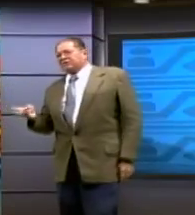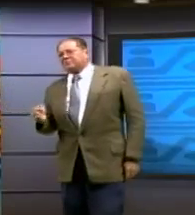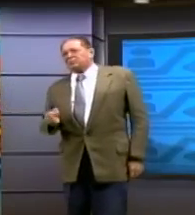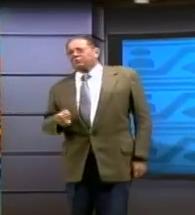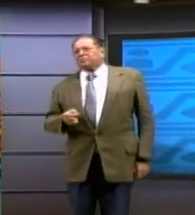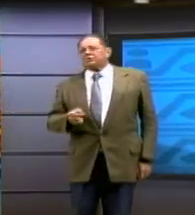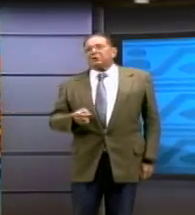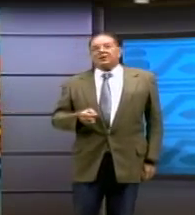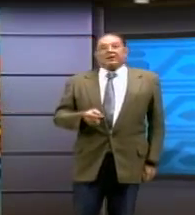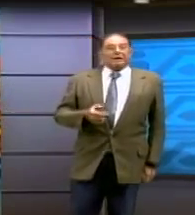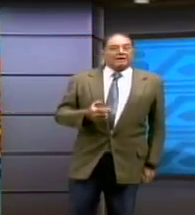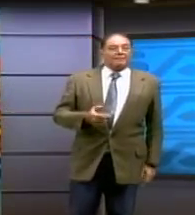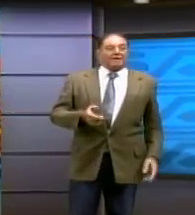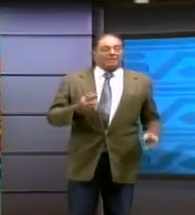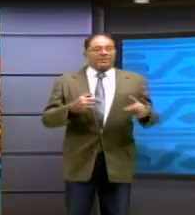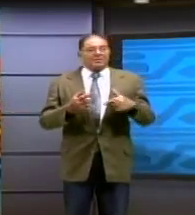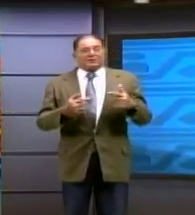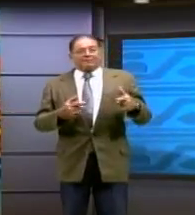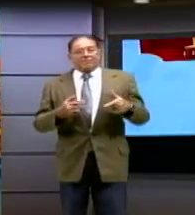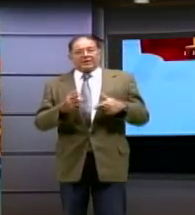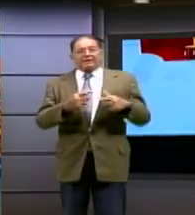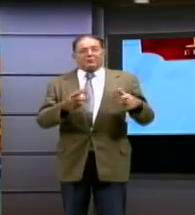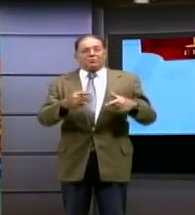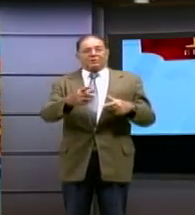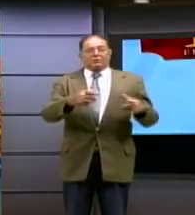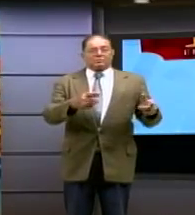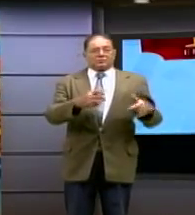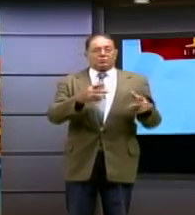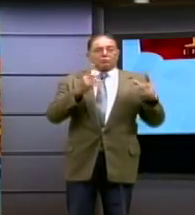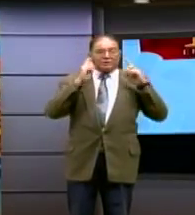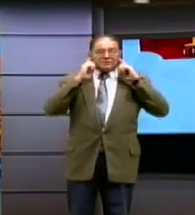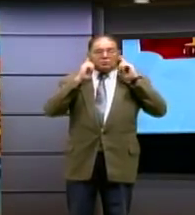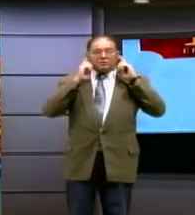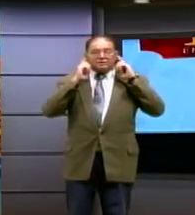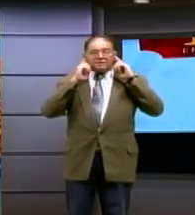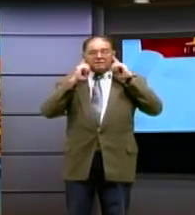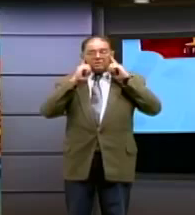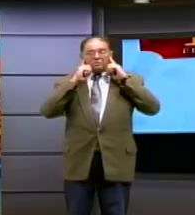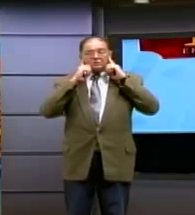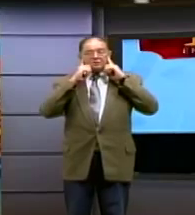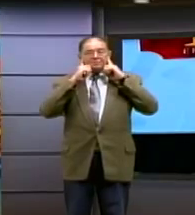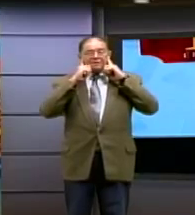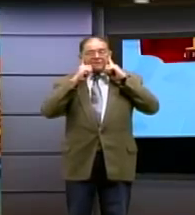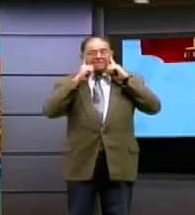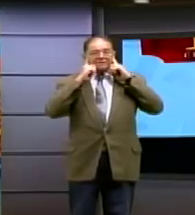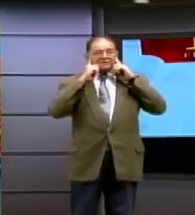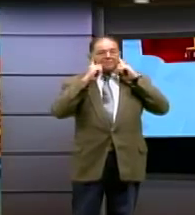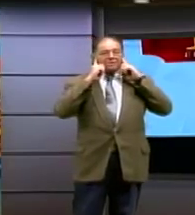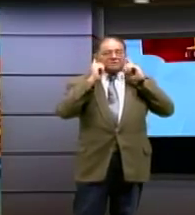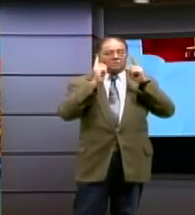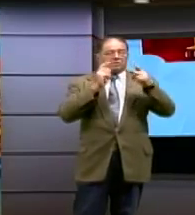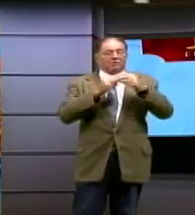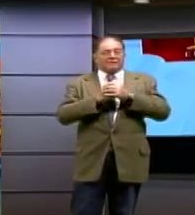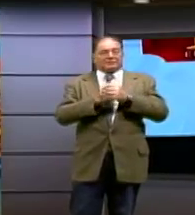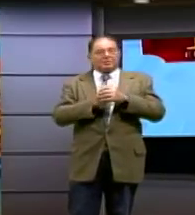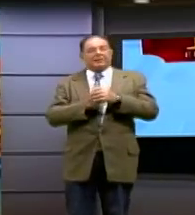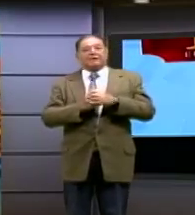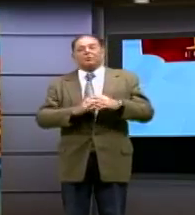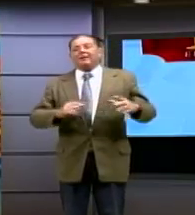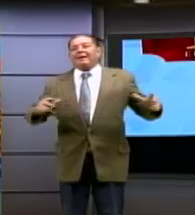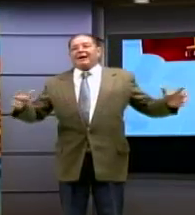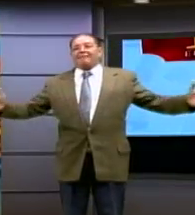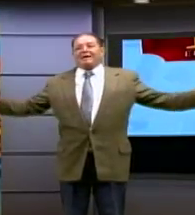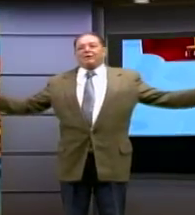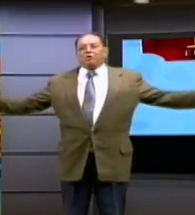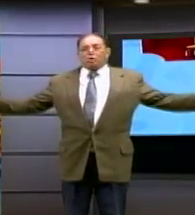tenían 3 minutos. Enfrente de cada uno de los conductores, según de los que participaron, según dijo la señora